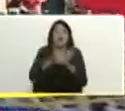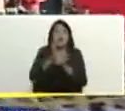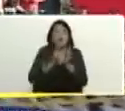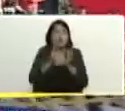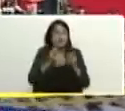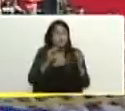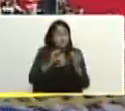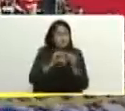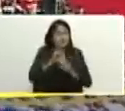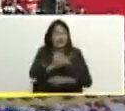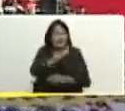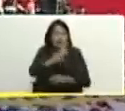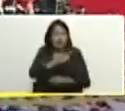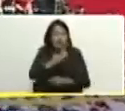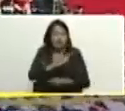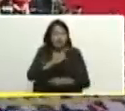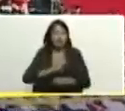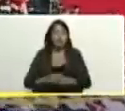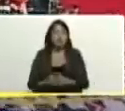hombre cristiano,